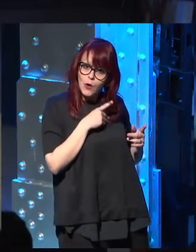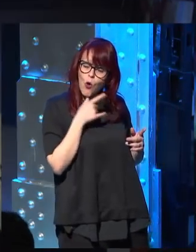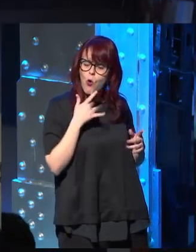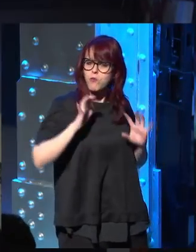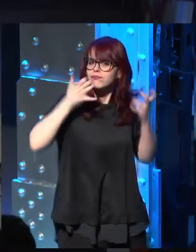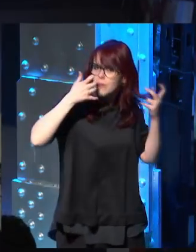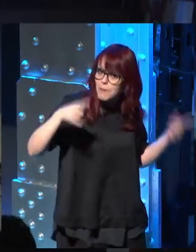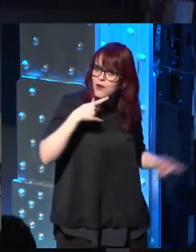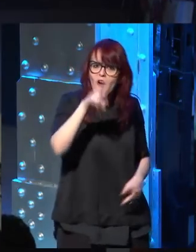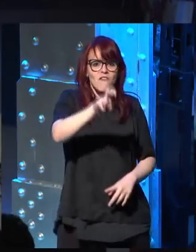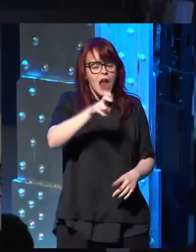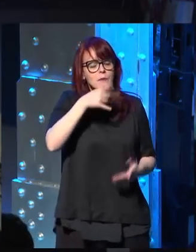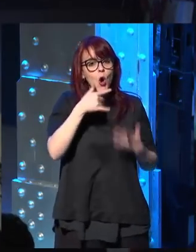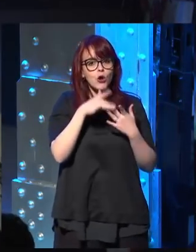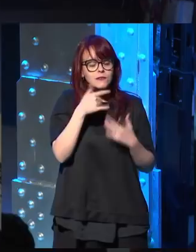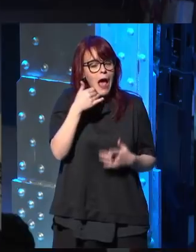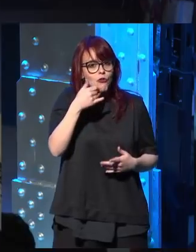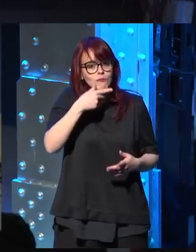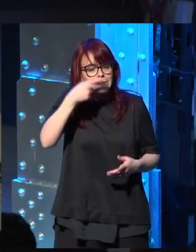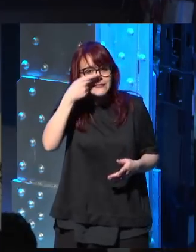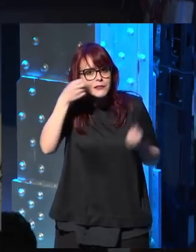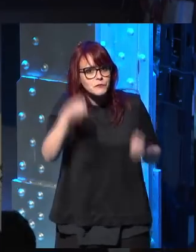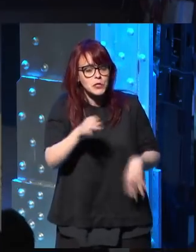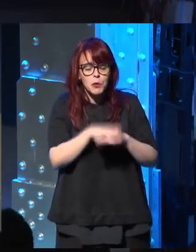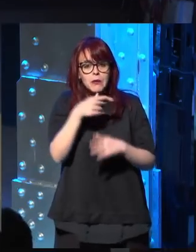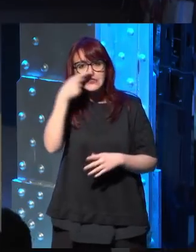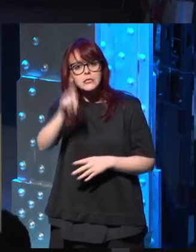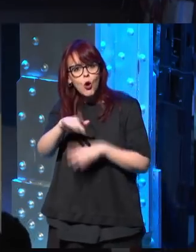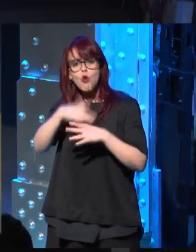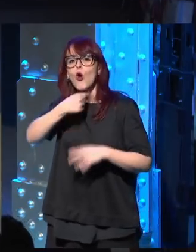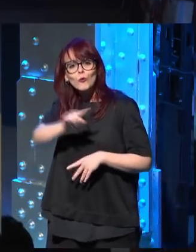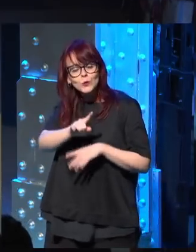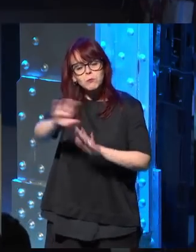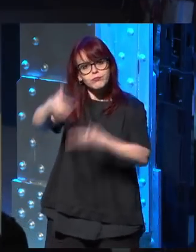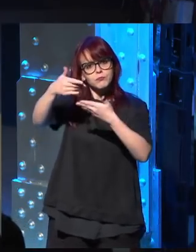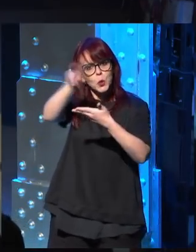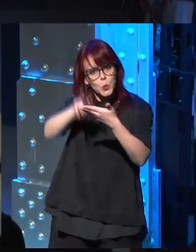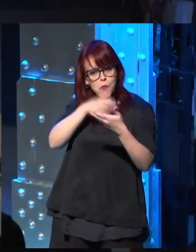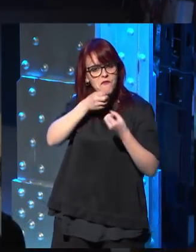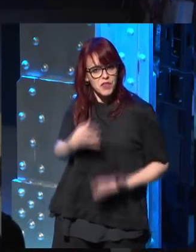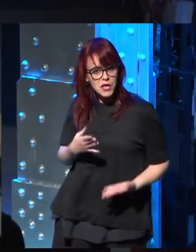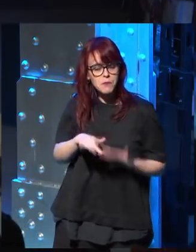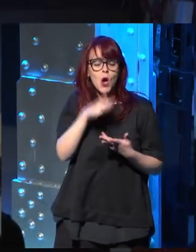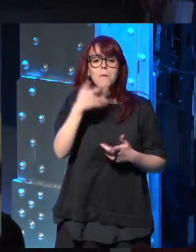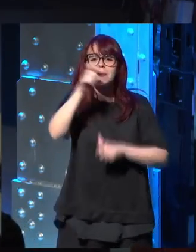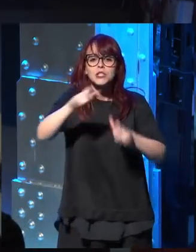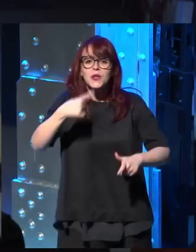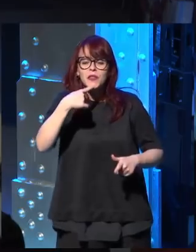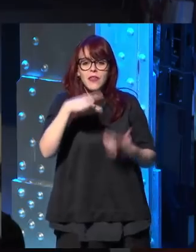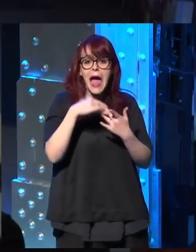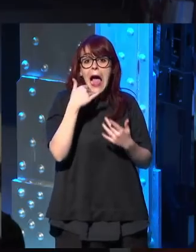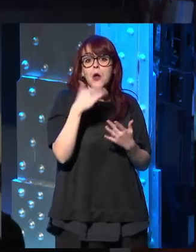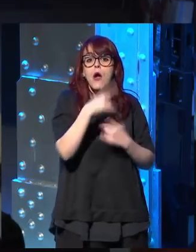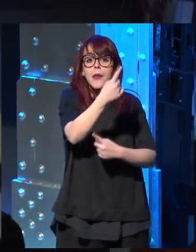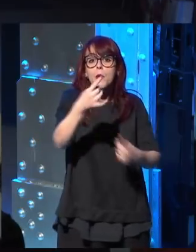¿No te parece verdaderamente peligroso? Mira, a mí una cosa que me llama mucho la atención es informarme sobre... Porque yo lo que la gente diga que es una cosa